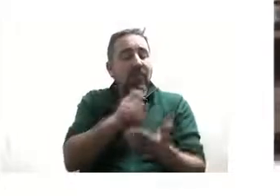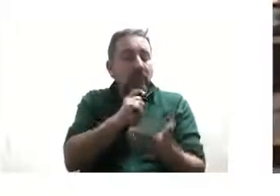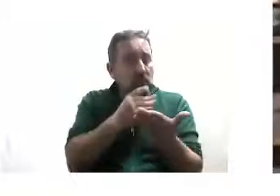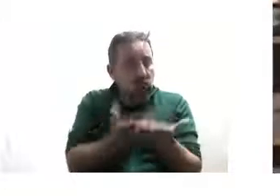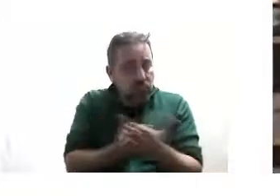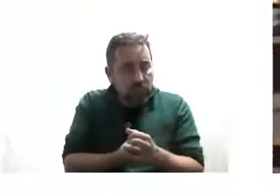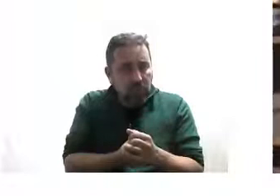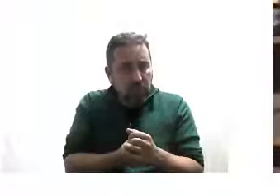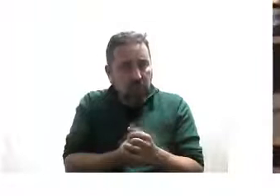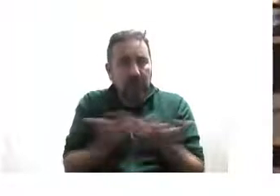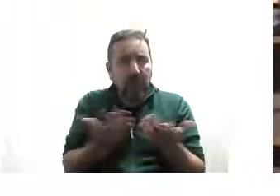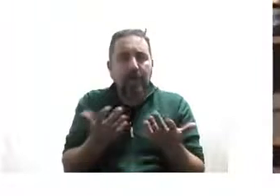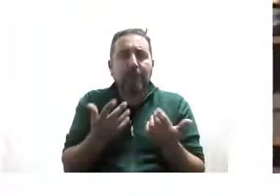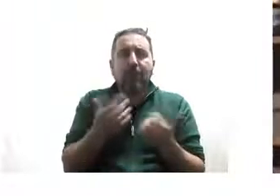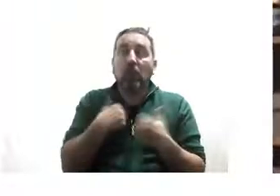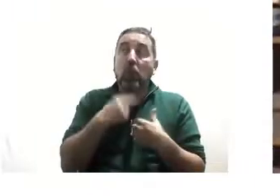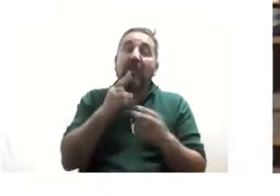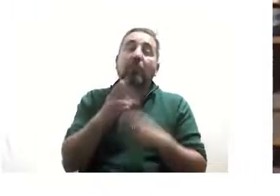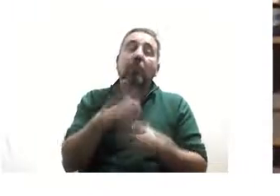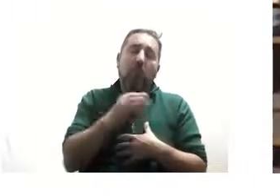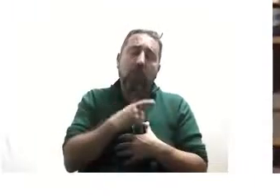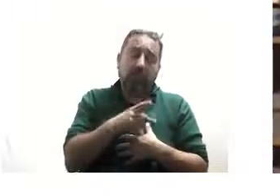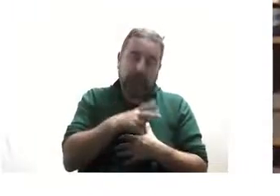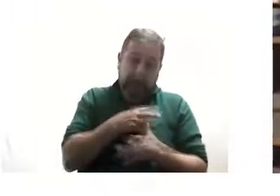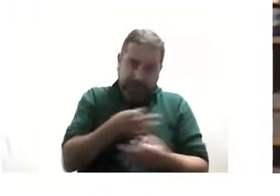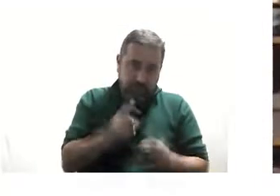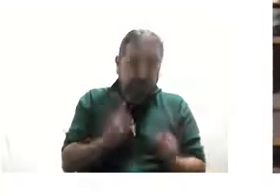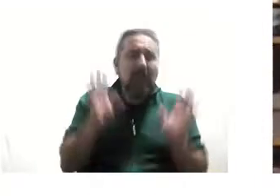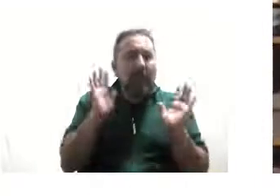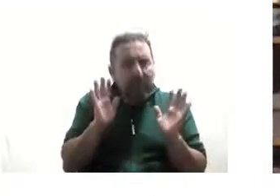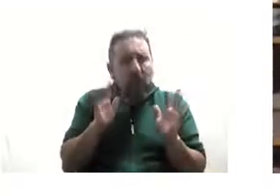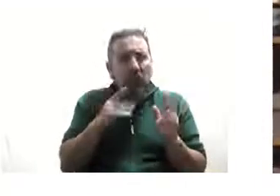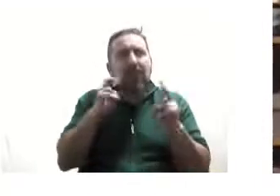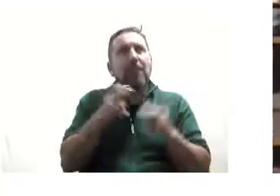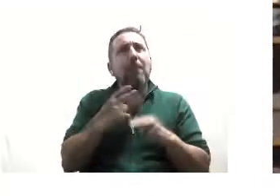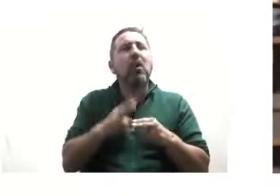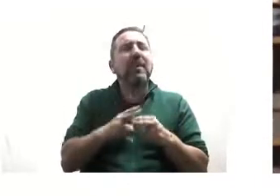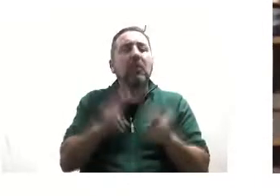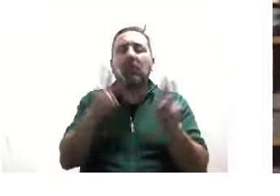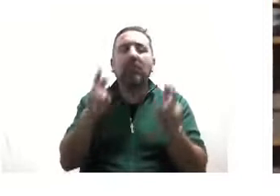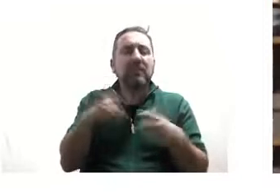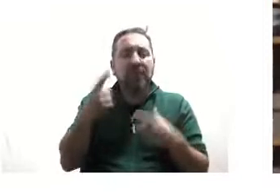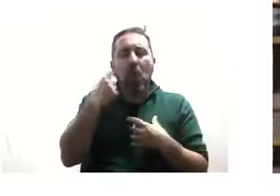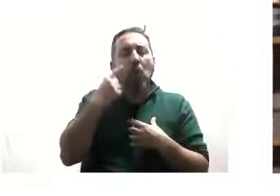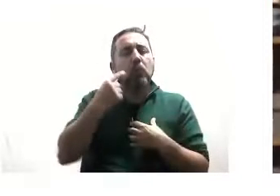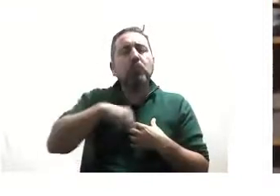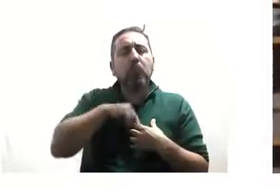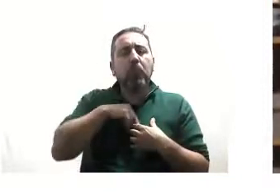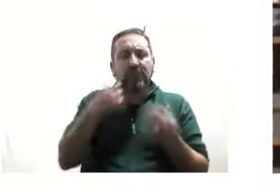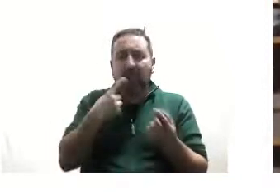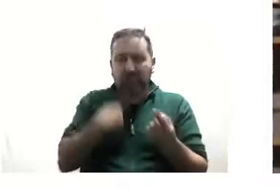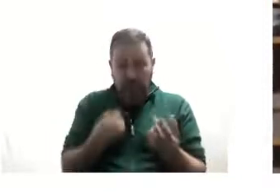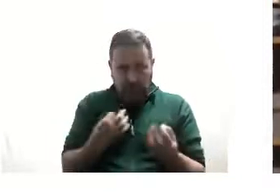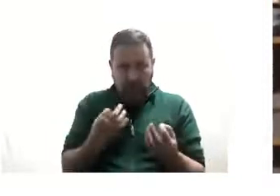Hombre, quizá lo que voy a decir no es muy políticamente correcto, pero desde el punto de vista a lo mejor político nos han acostumbrado a que debemos tener